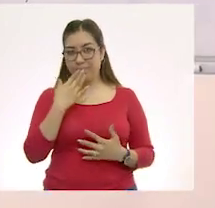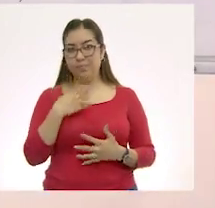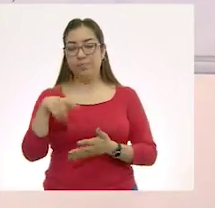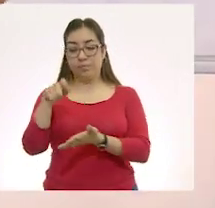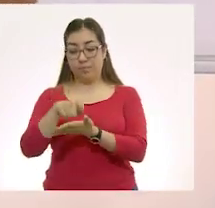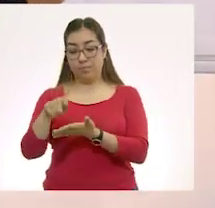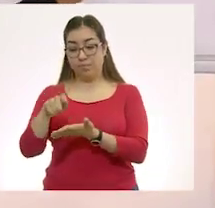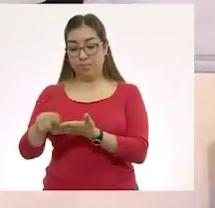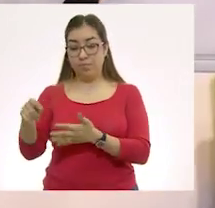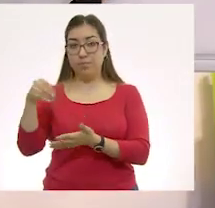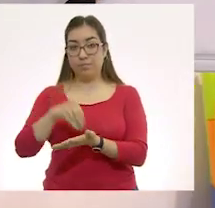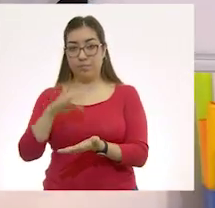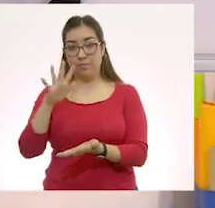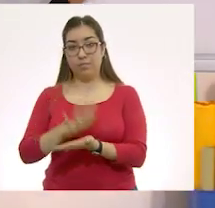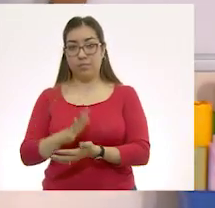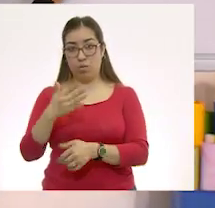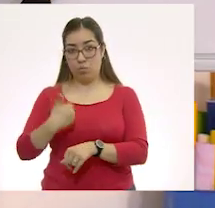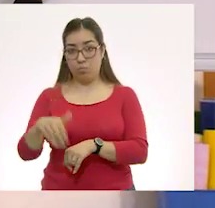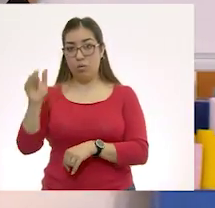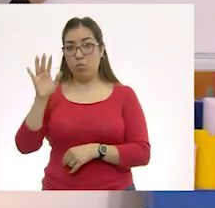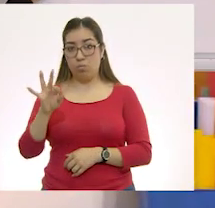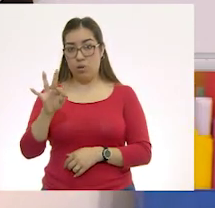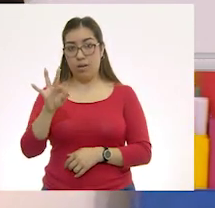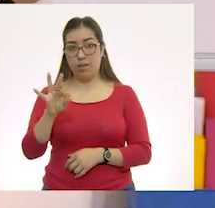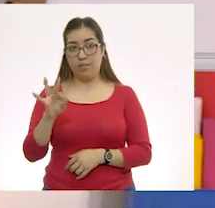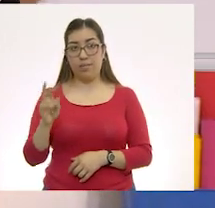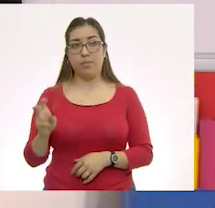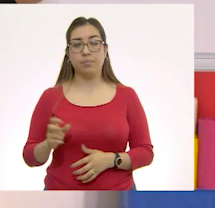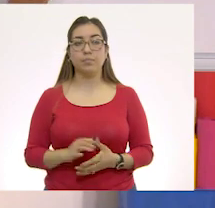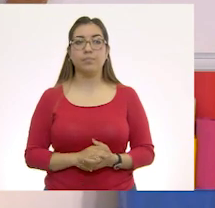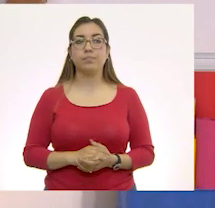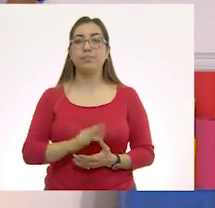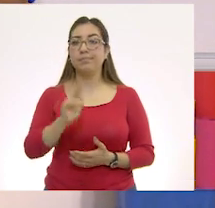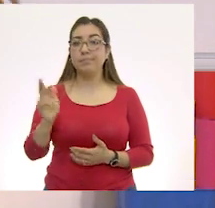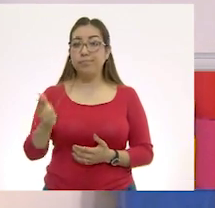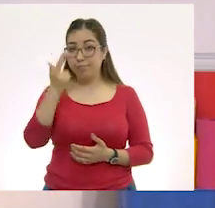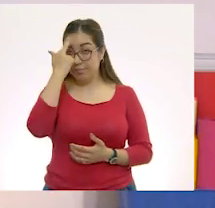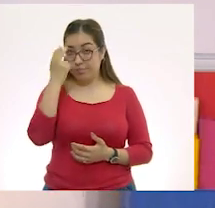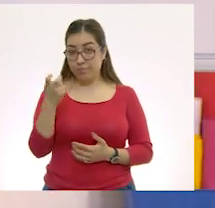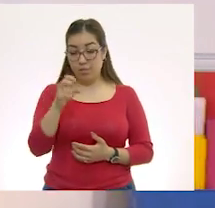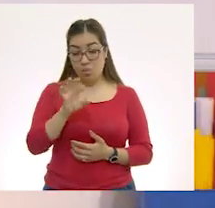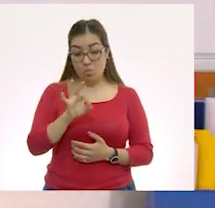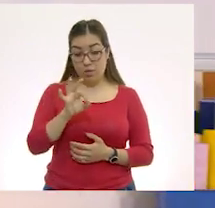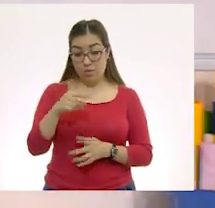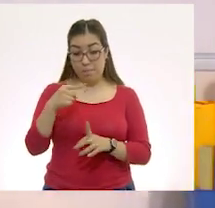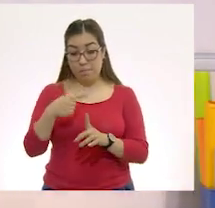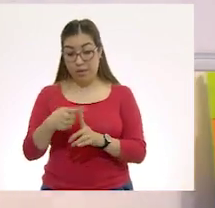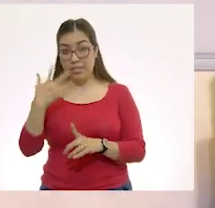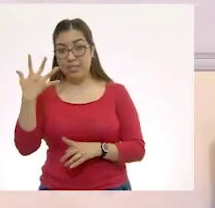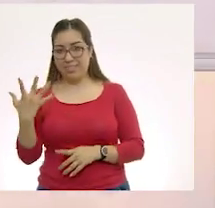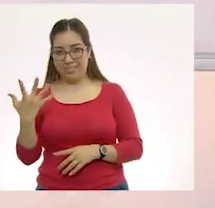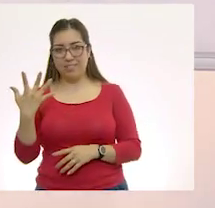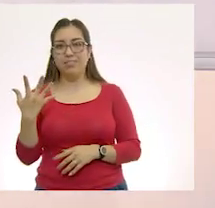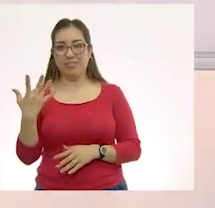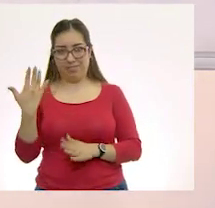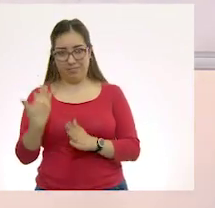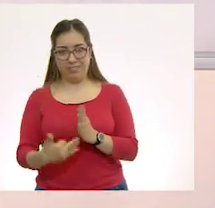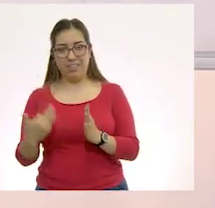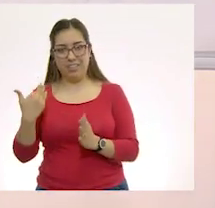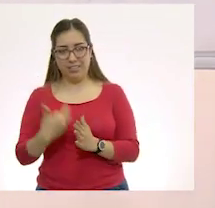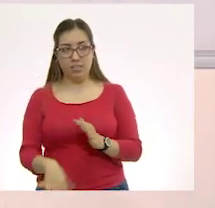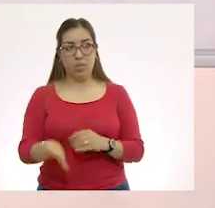el siguiente número que es el número 40 ó 40 recordemos que a 40 lo voy a sumar 5 unidades